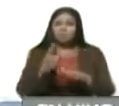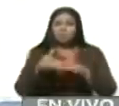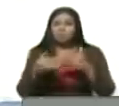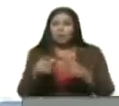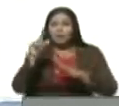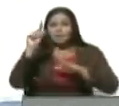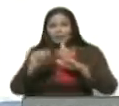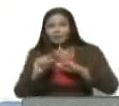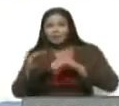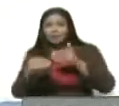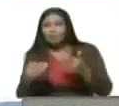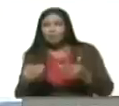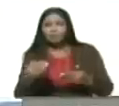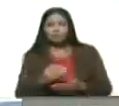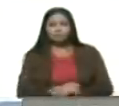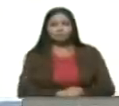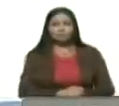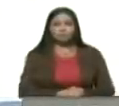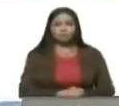pequeño